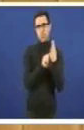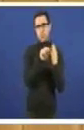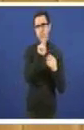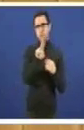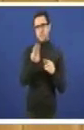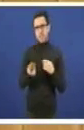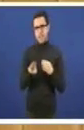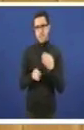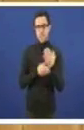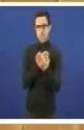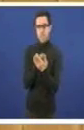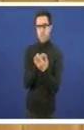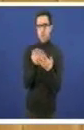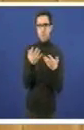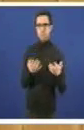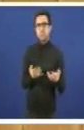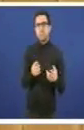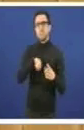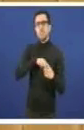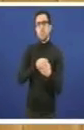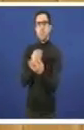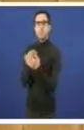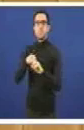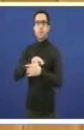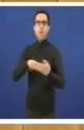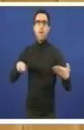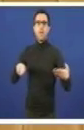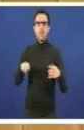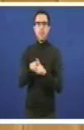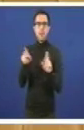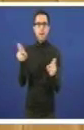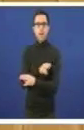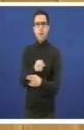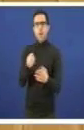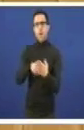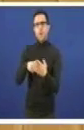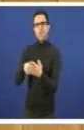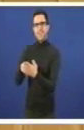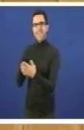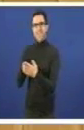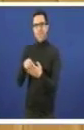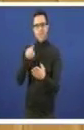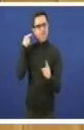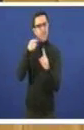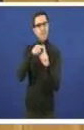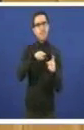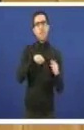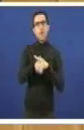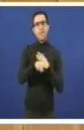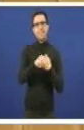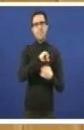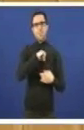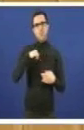estamos axunta a que deixe sin efecto as contratacións para a xestión privada das escolas infantis